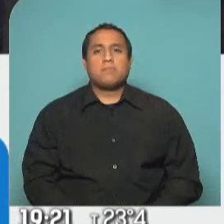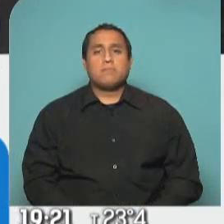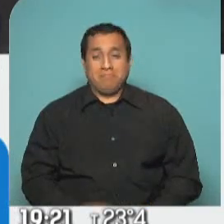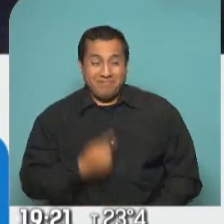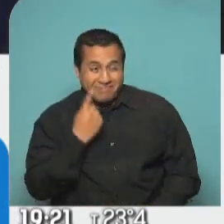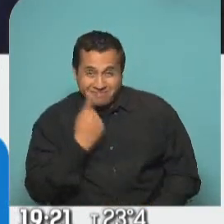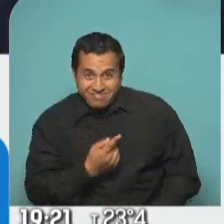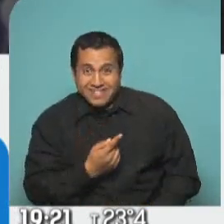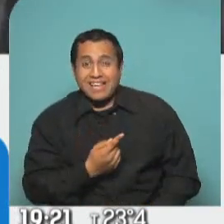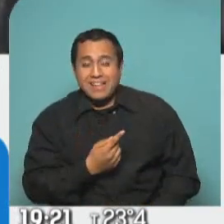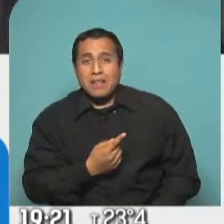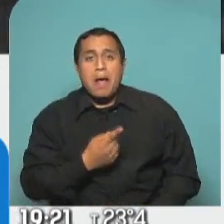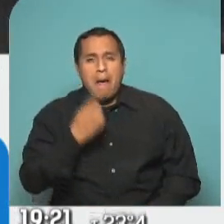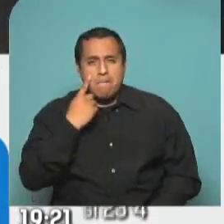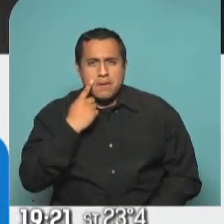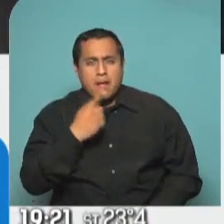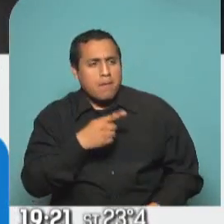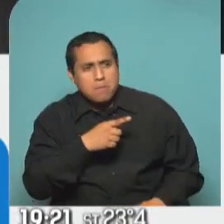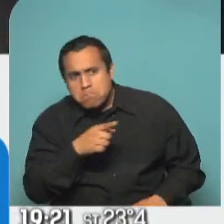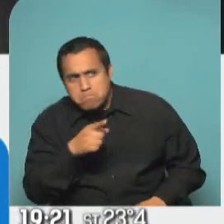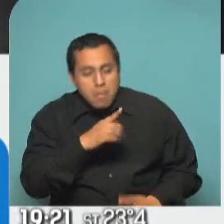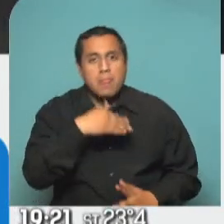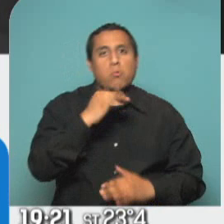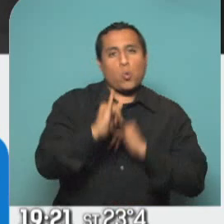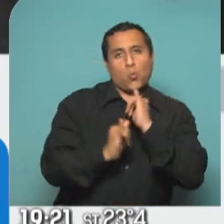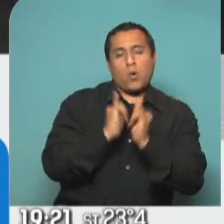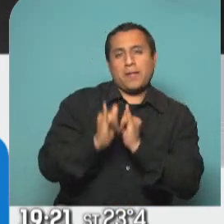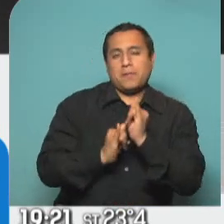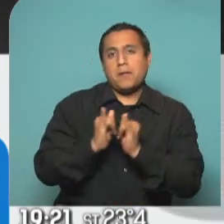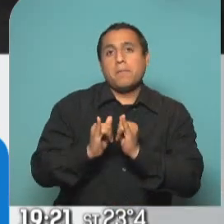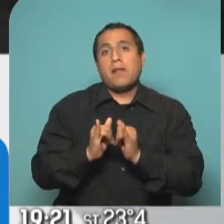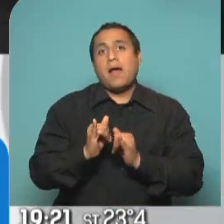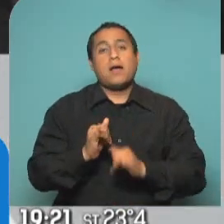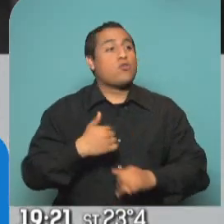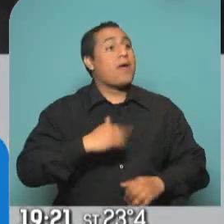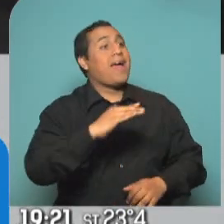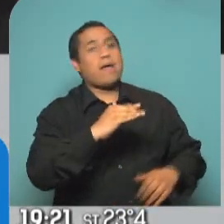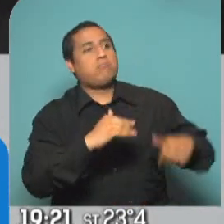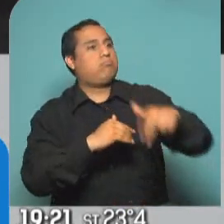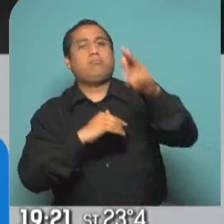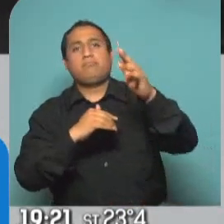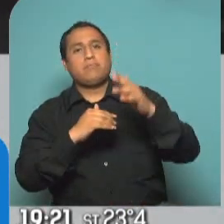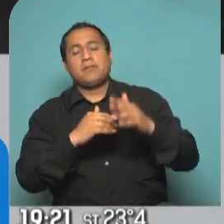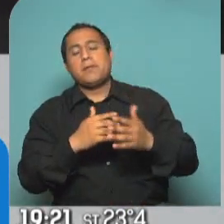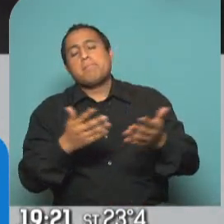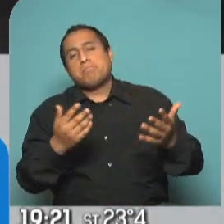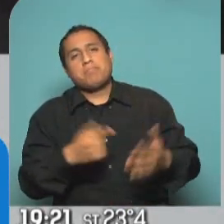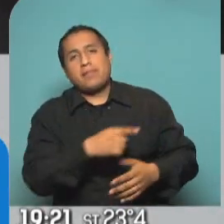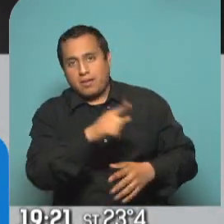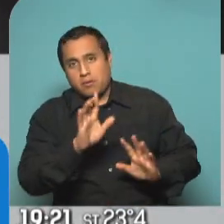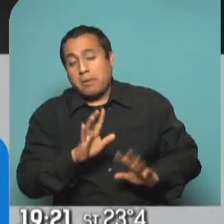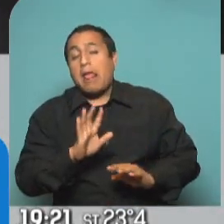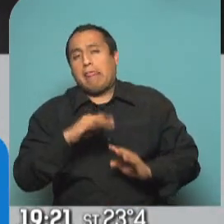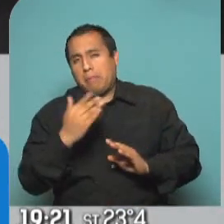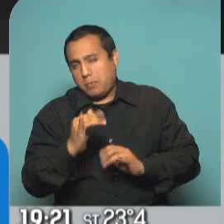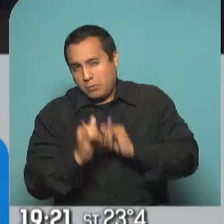vamos a recabar información sobre esto, pero no siguieron de largo, siguieron de largo, siguieron de largo.